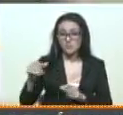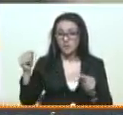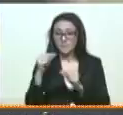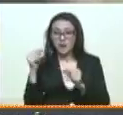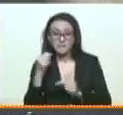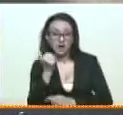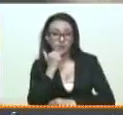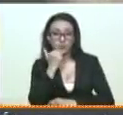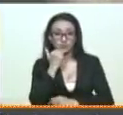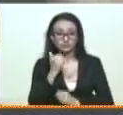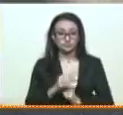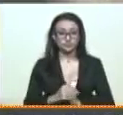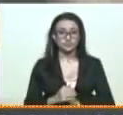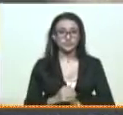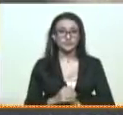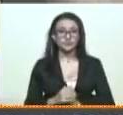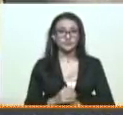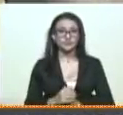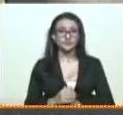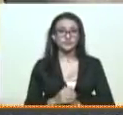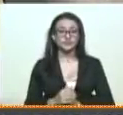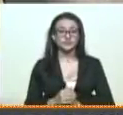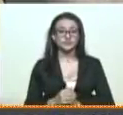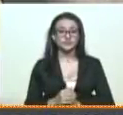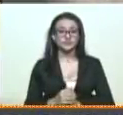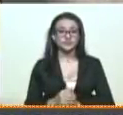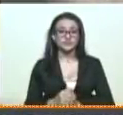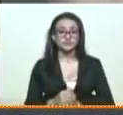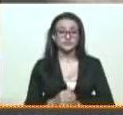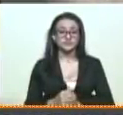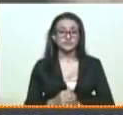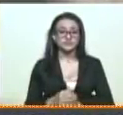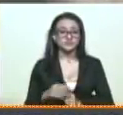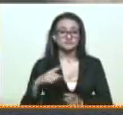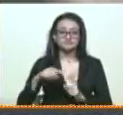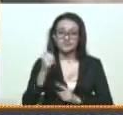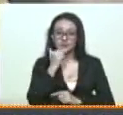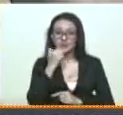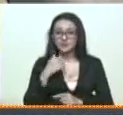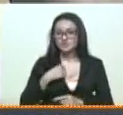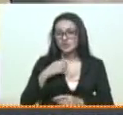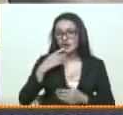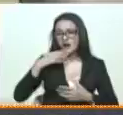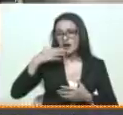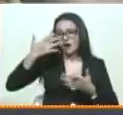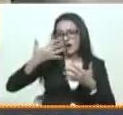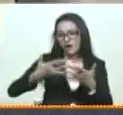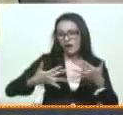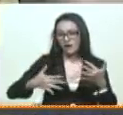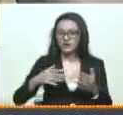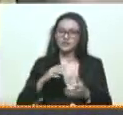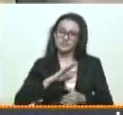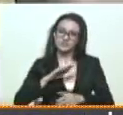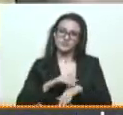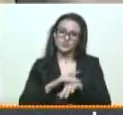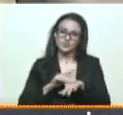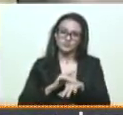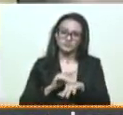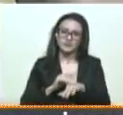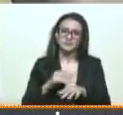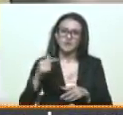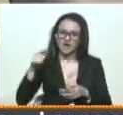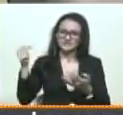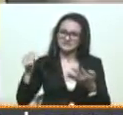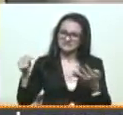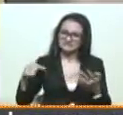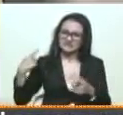abuso. Bueno, no abuso más de ustedes, compatriotas, perdónenme la pasión, pero son estas las cosas que nos han estado ocurriendo en Venezuela